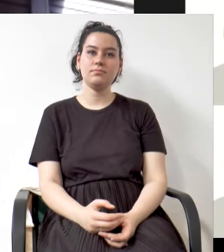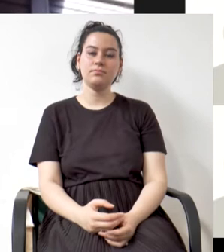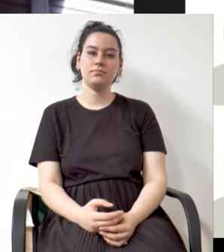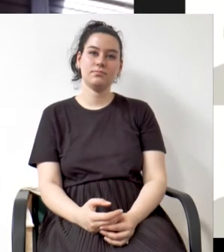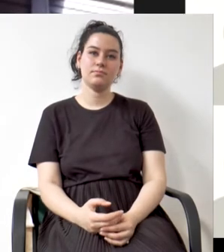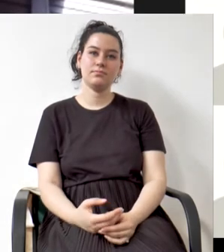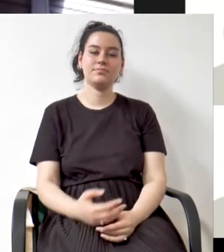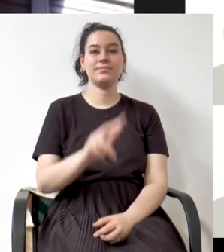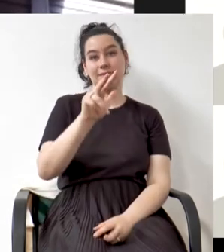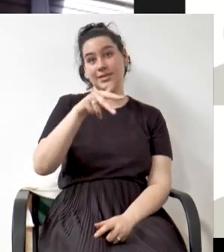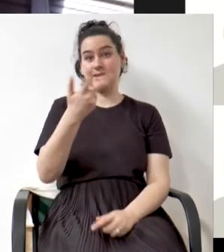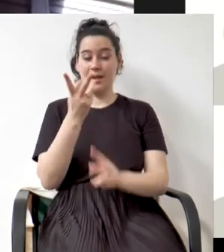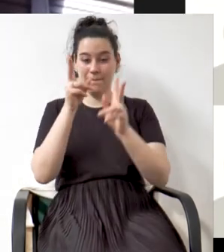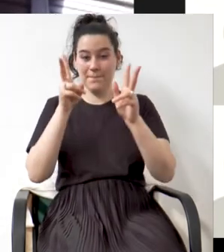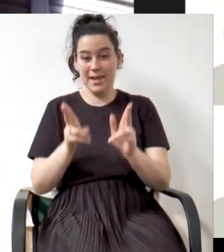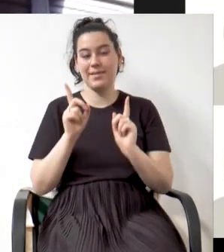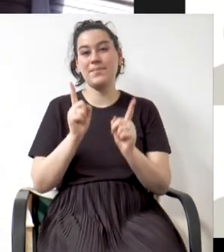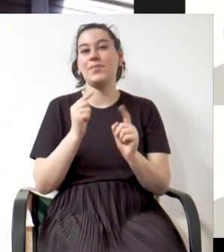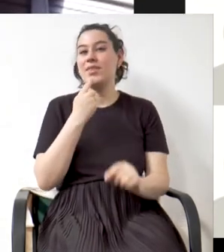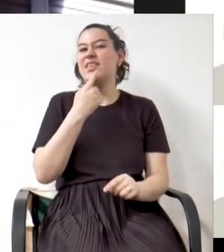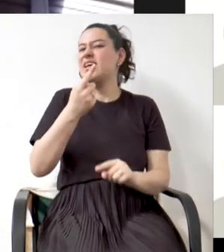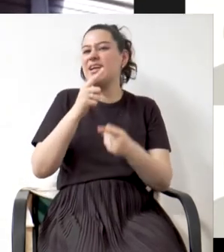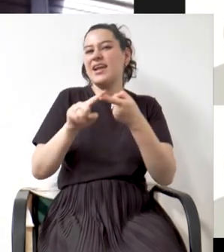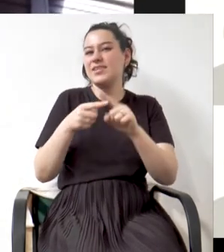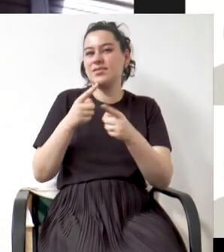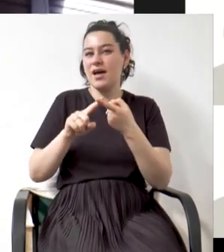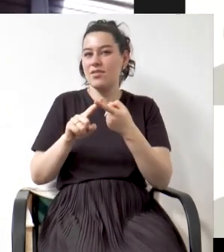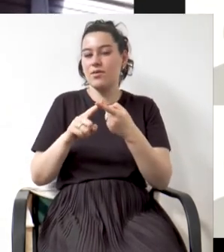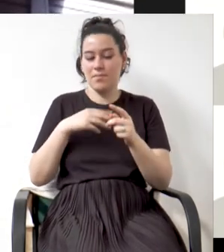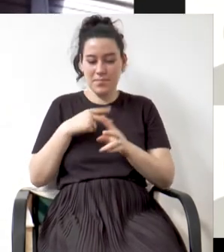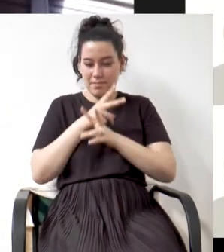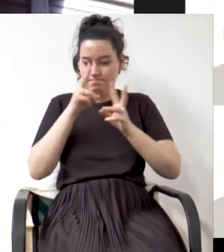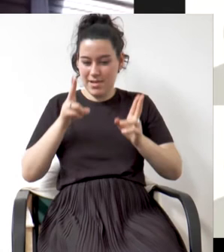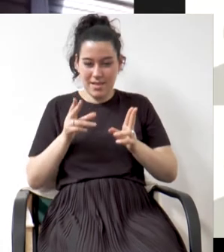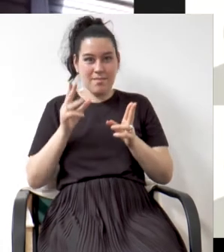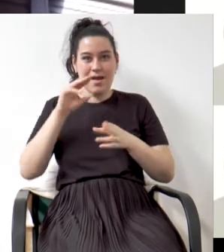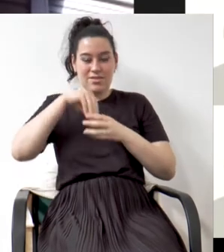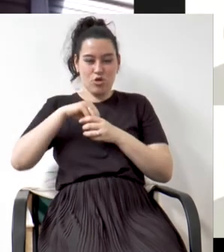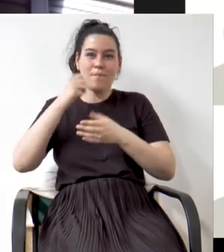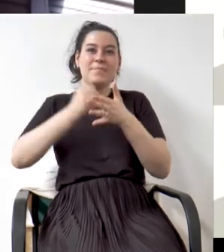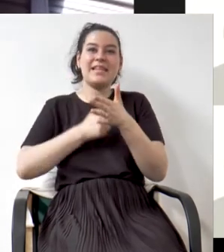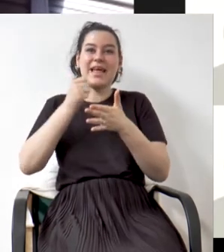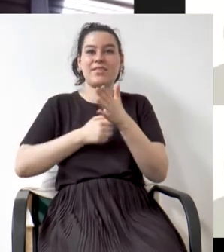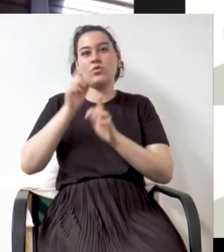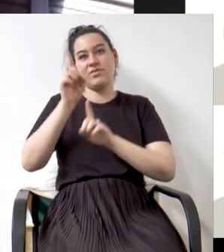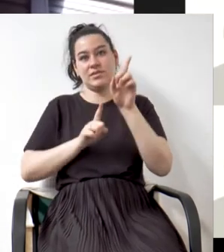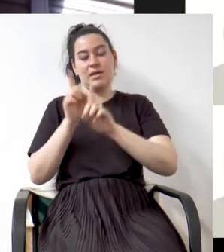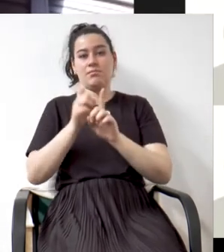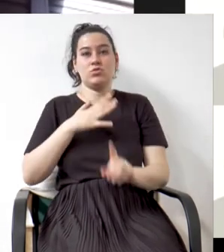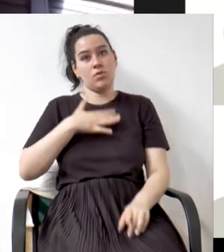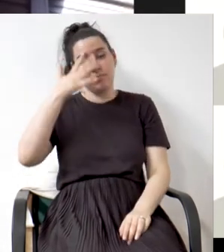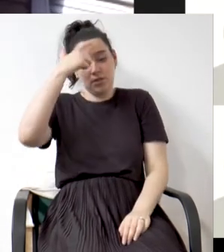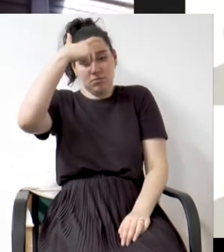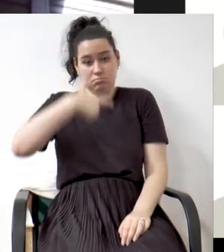Y el tercer bloque, como les decía, está asociado como a mi faceta como más de militante universitario, que es lo que